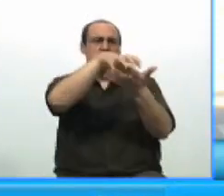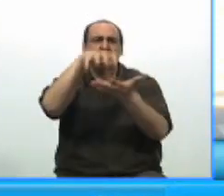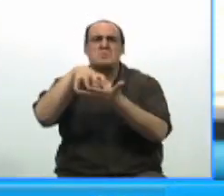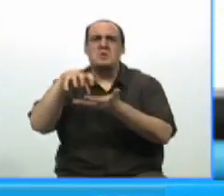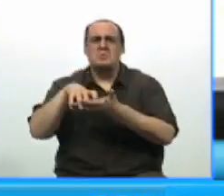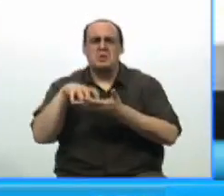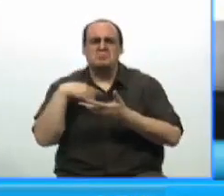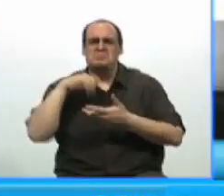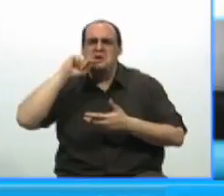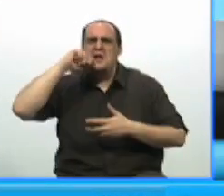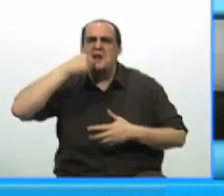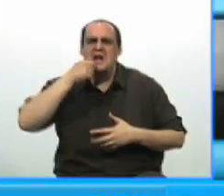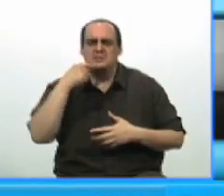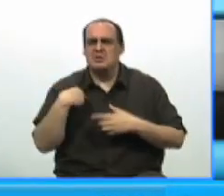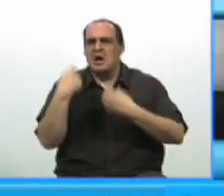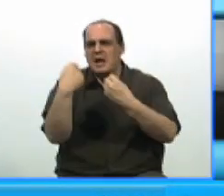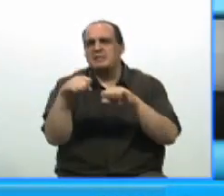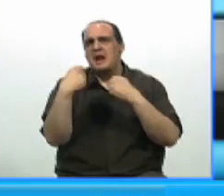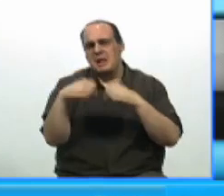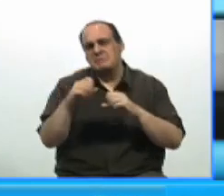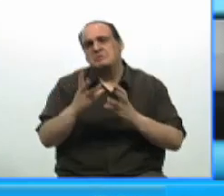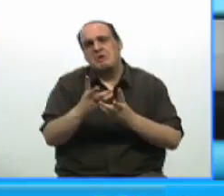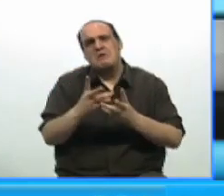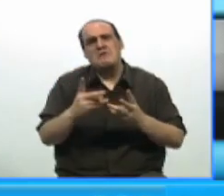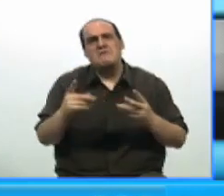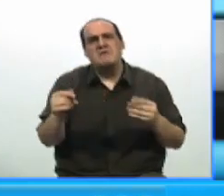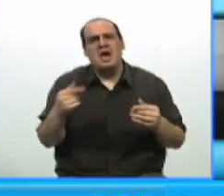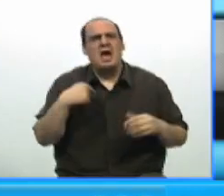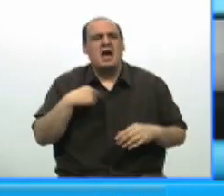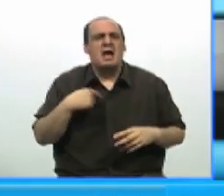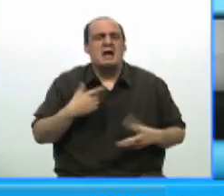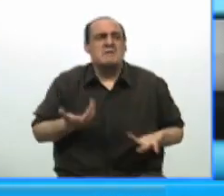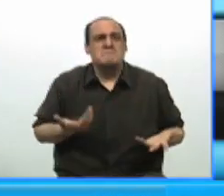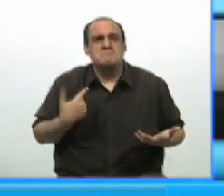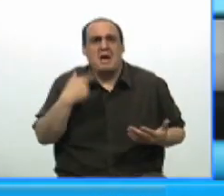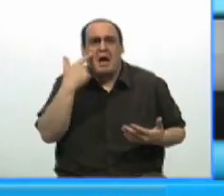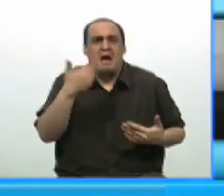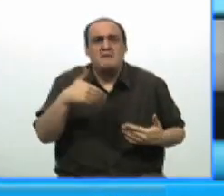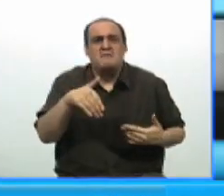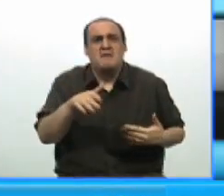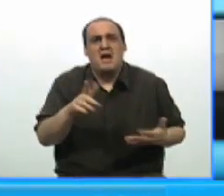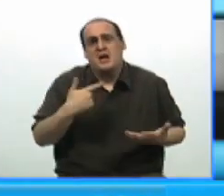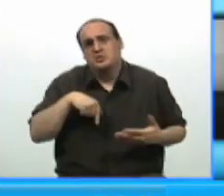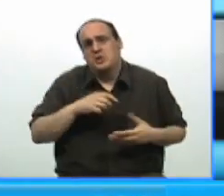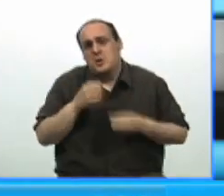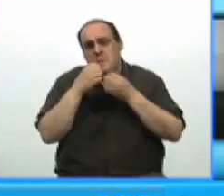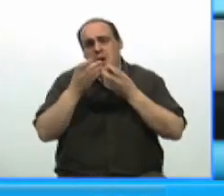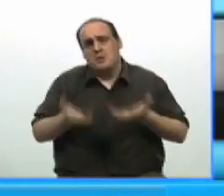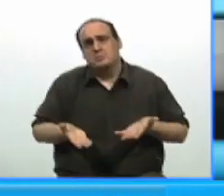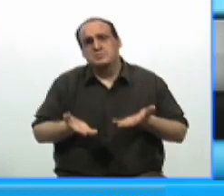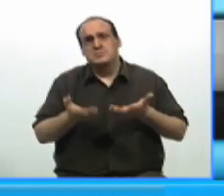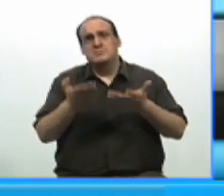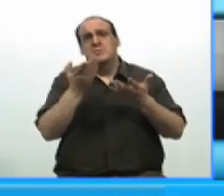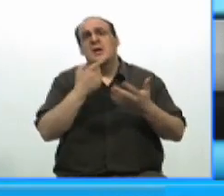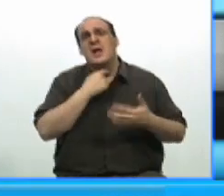terminar el entrenamiento y bueno, acá con las perspectivas de seguir creciendo, de seguir acumulando